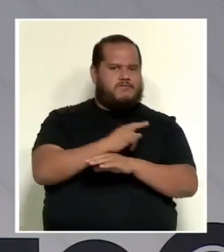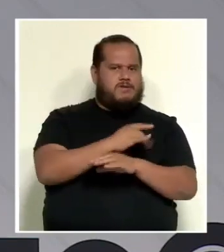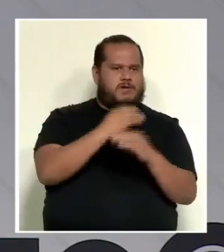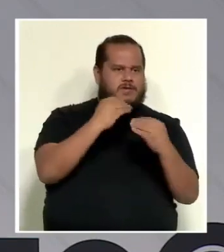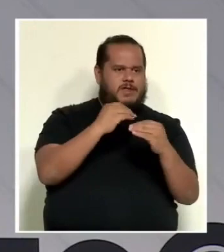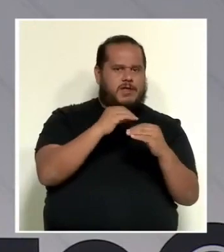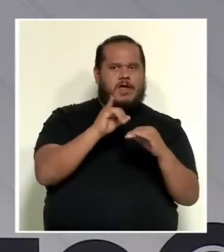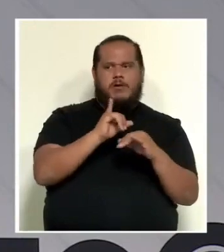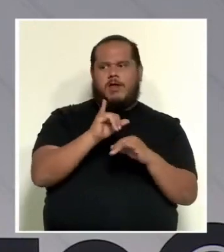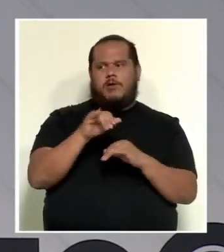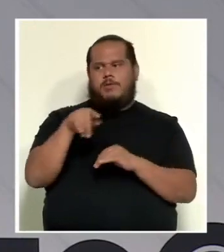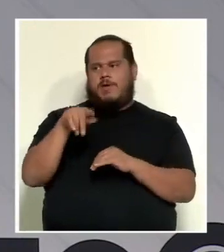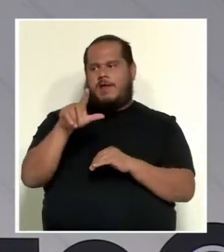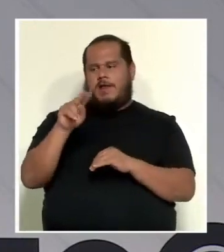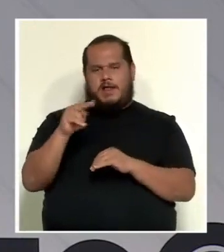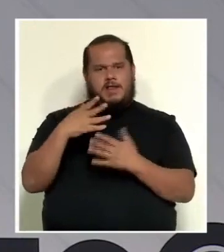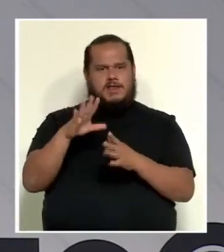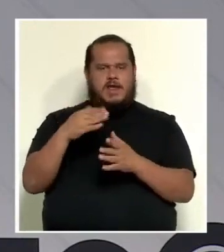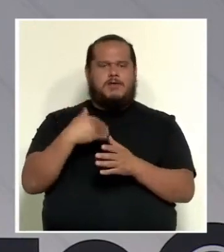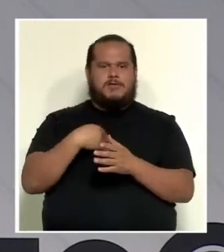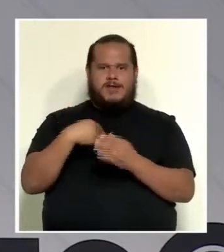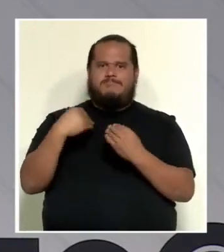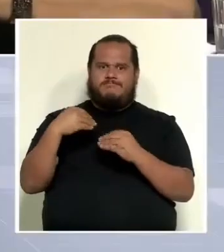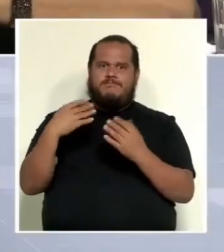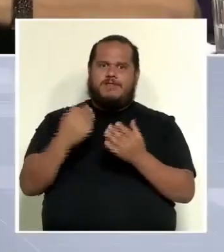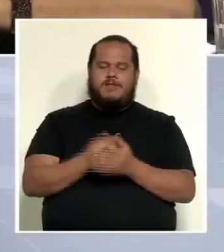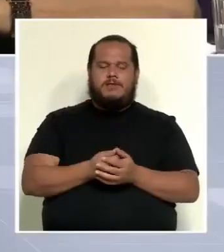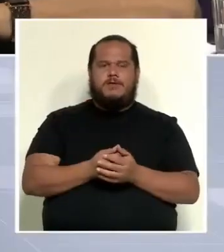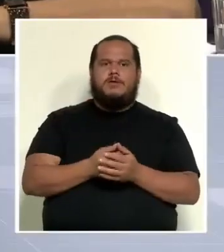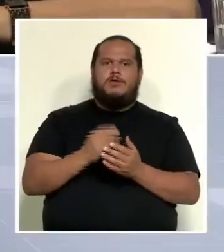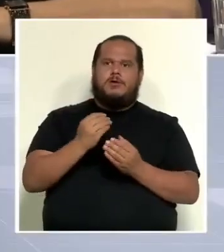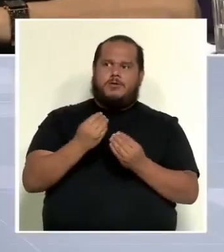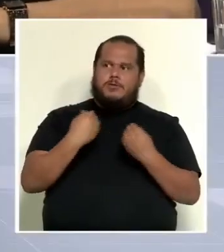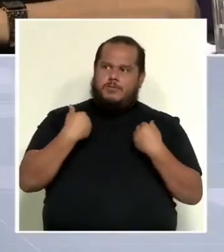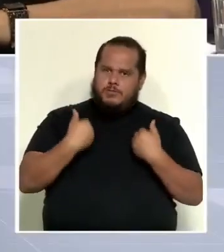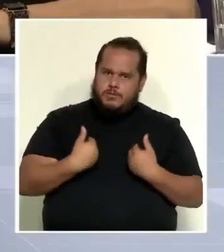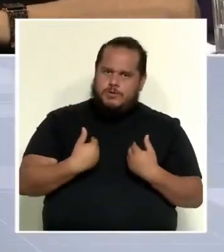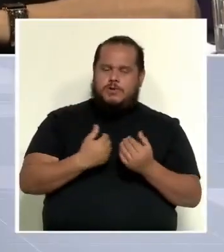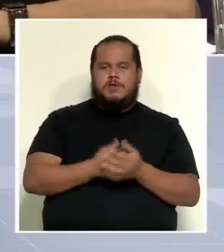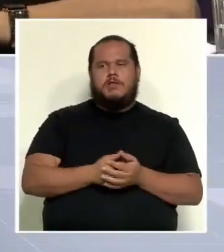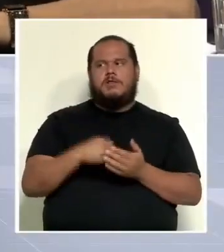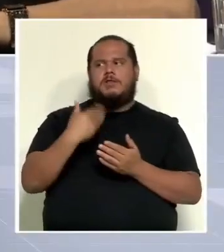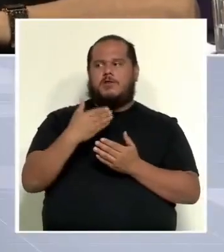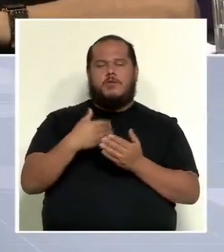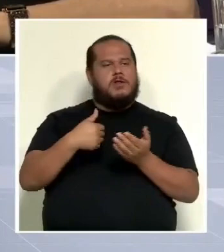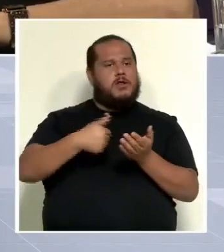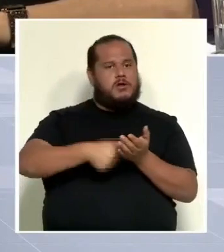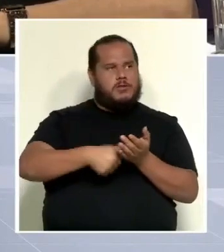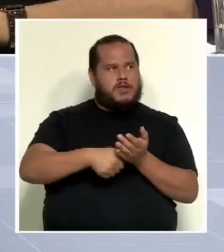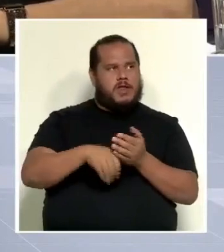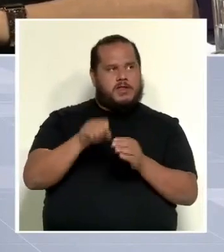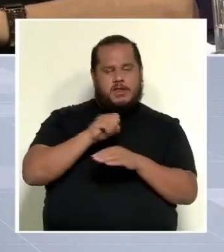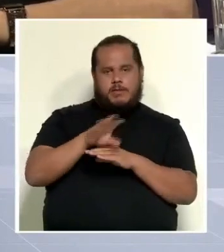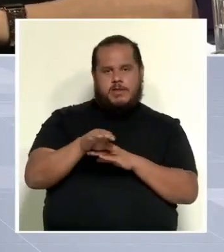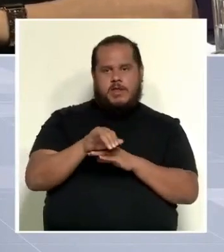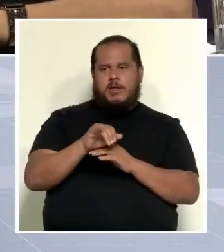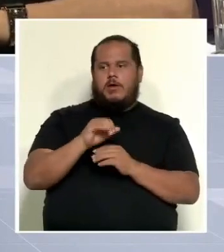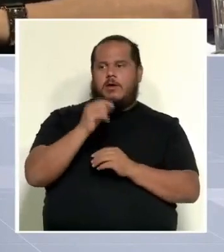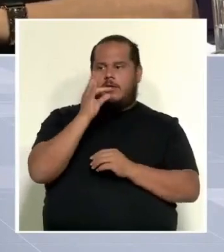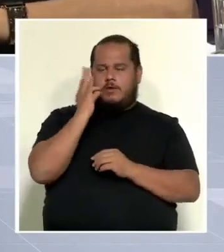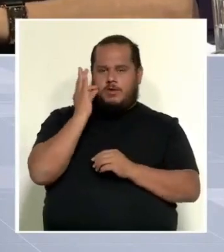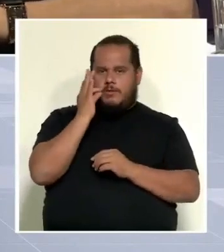Liberación desde hace rato. Ese es un factor. Claro, mucho desgaste. Después, los mensajes que ha mandado don José María es